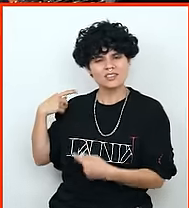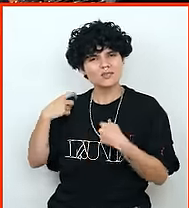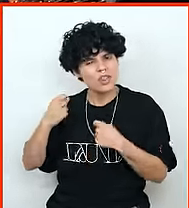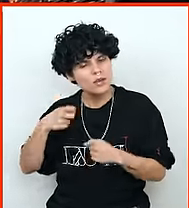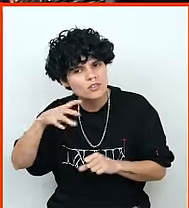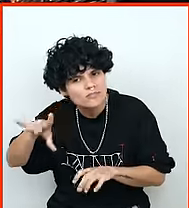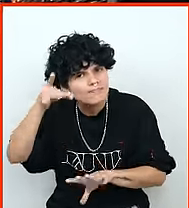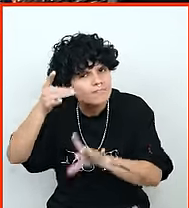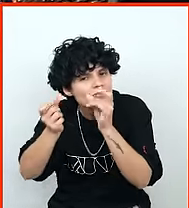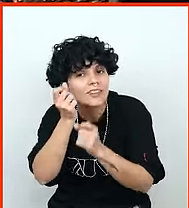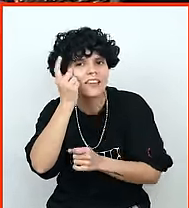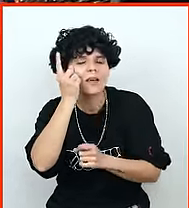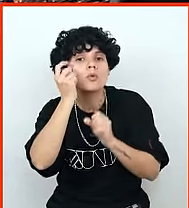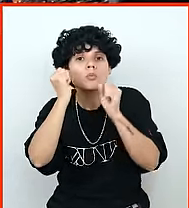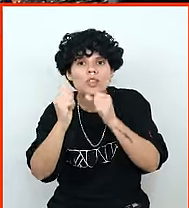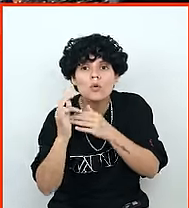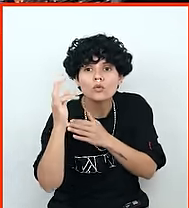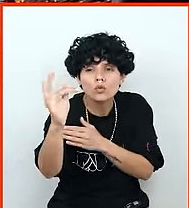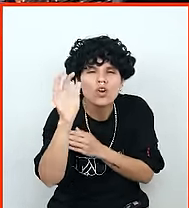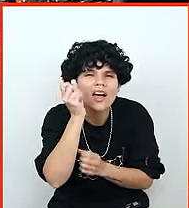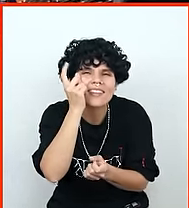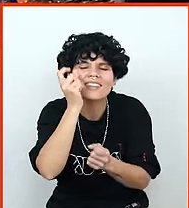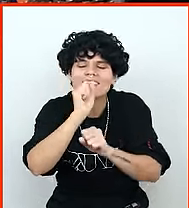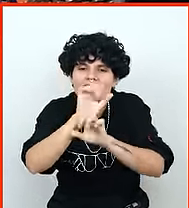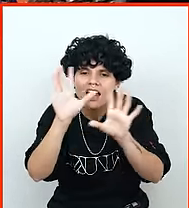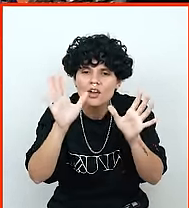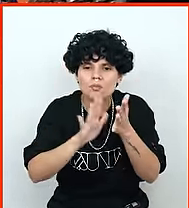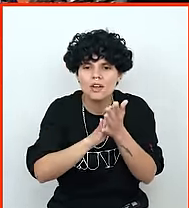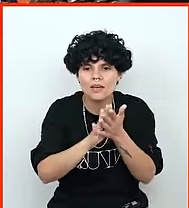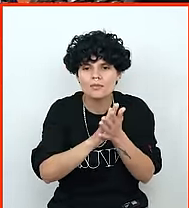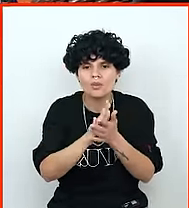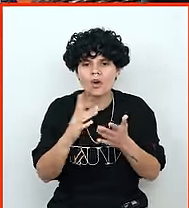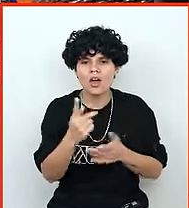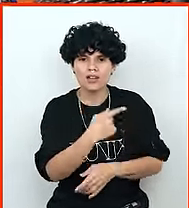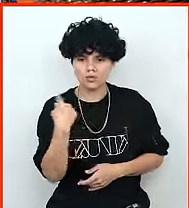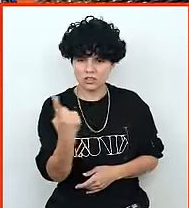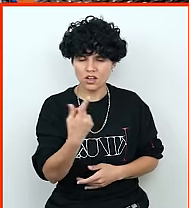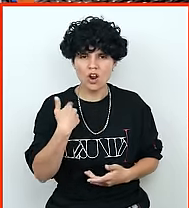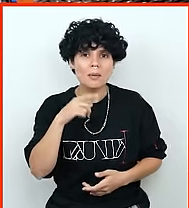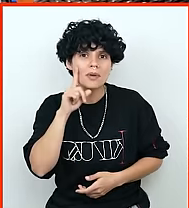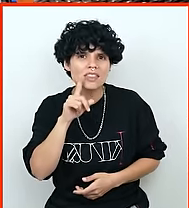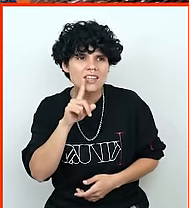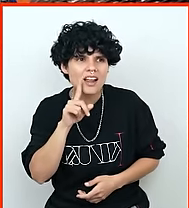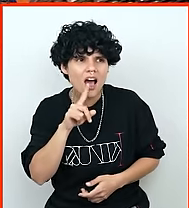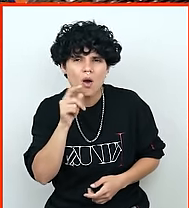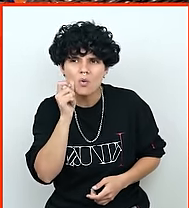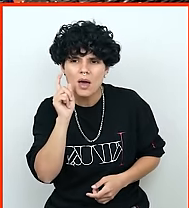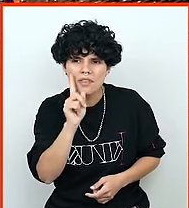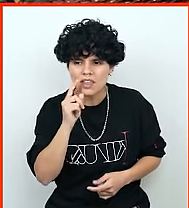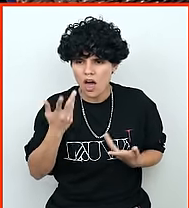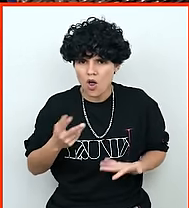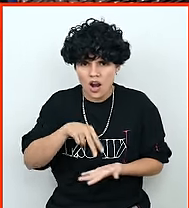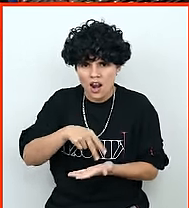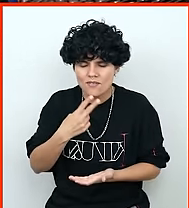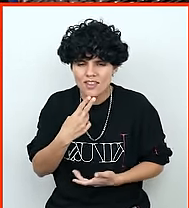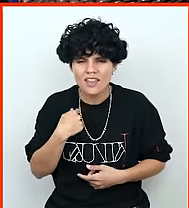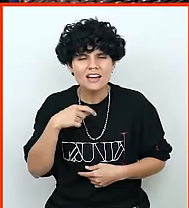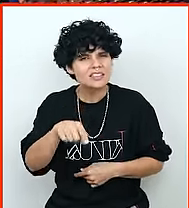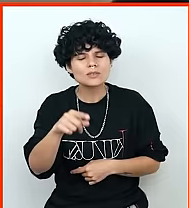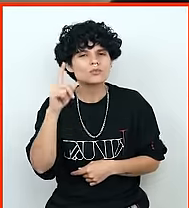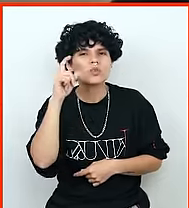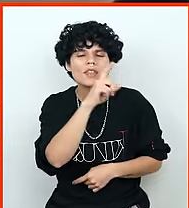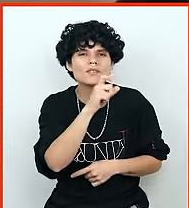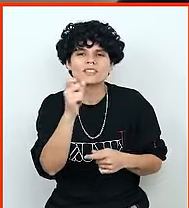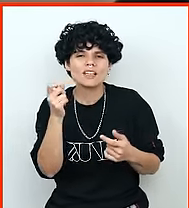pasado, pues, nos ayuda a comprender mejor el futuro y el presente. Si queréis descifrar, por ejemplo, la mentira en la cual estamos viviendo, te vayas a perder buscando los factores de esta